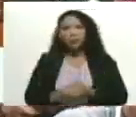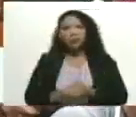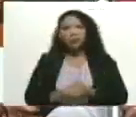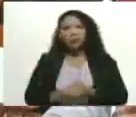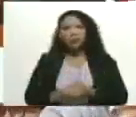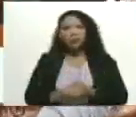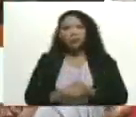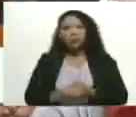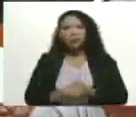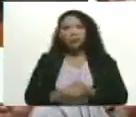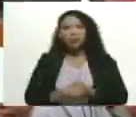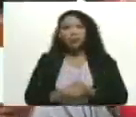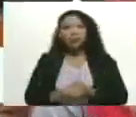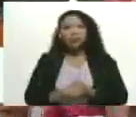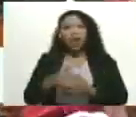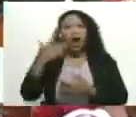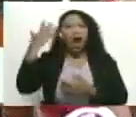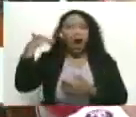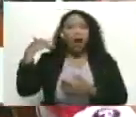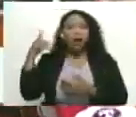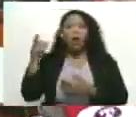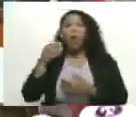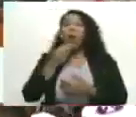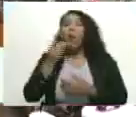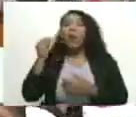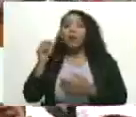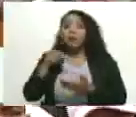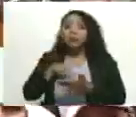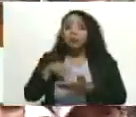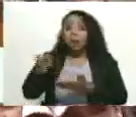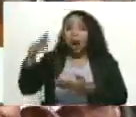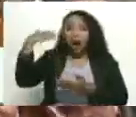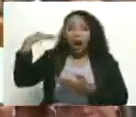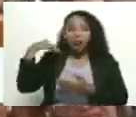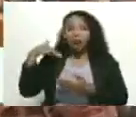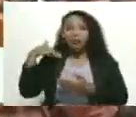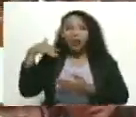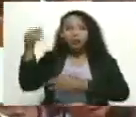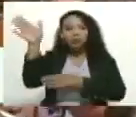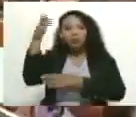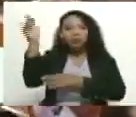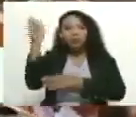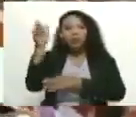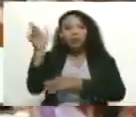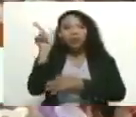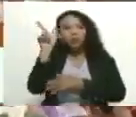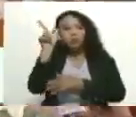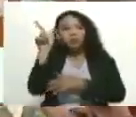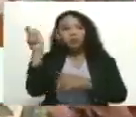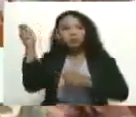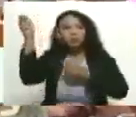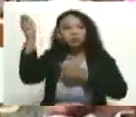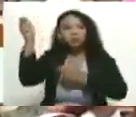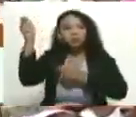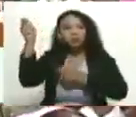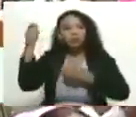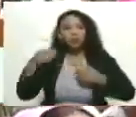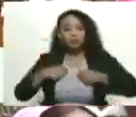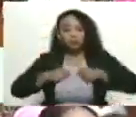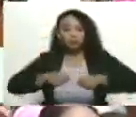Estábamos en el carro y estaba un joven, a lo mejor está por aquí, con su bandera del PSUV y una